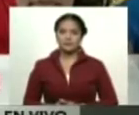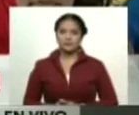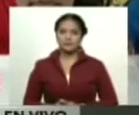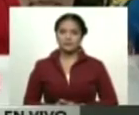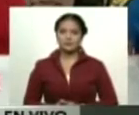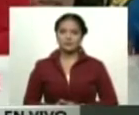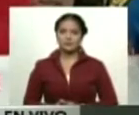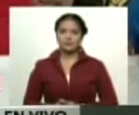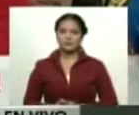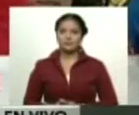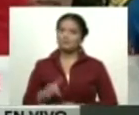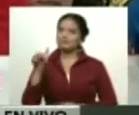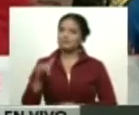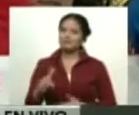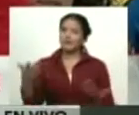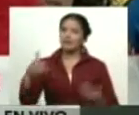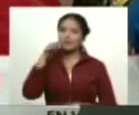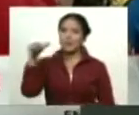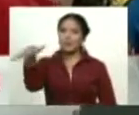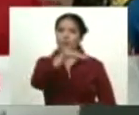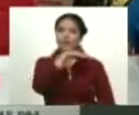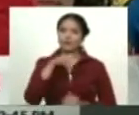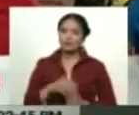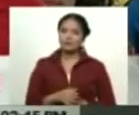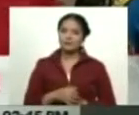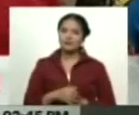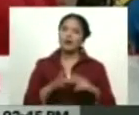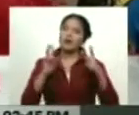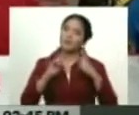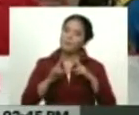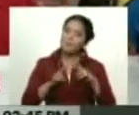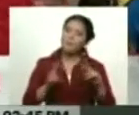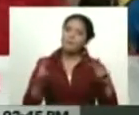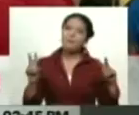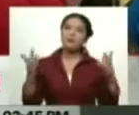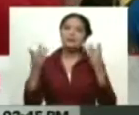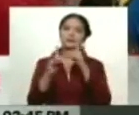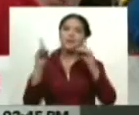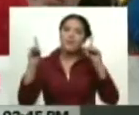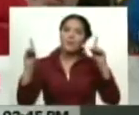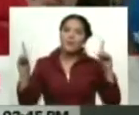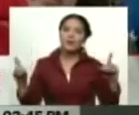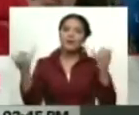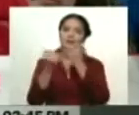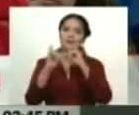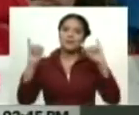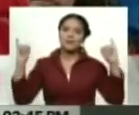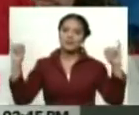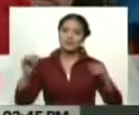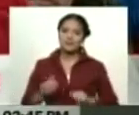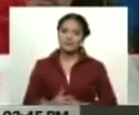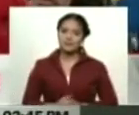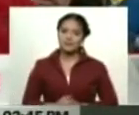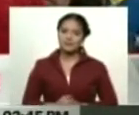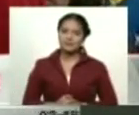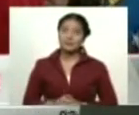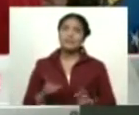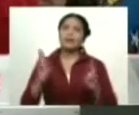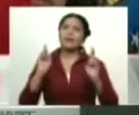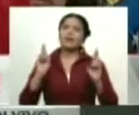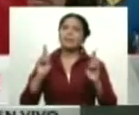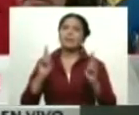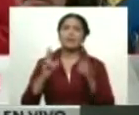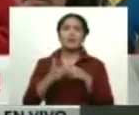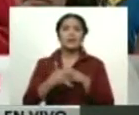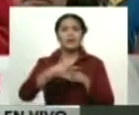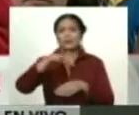¿Qué mensaje está enviando este pueblo? Que quiere paz, que quiere democracia, que quiere independencia. Que aspira a que no se metan en